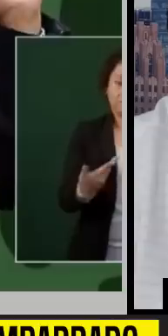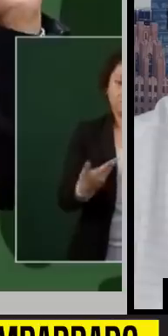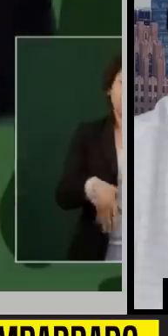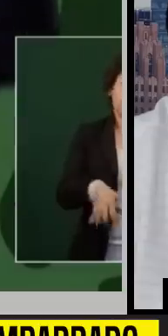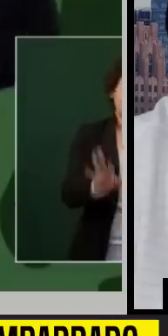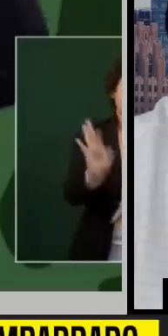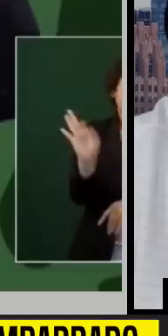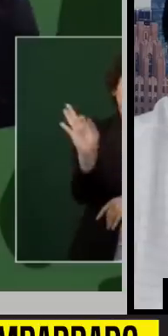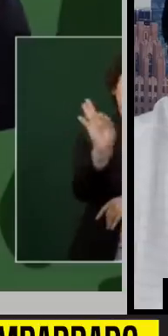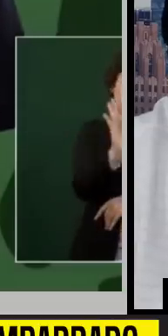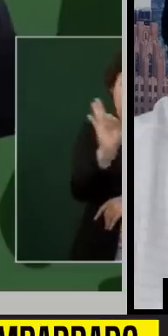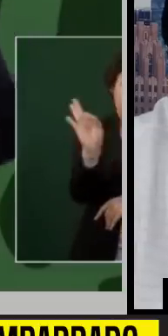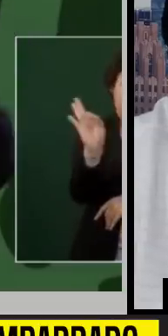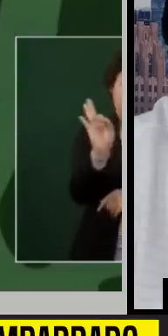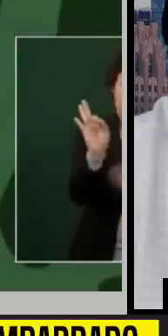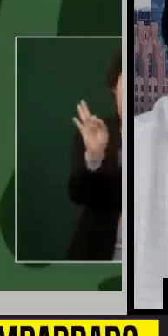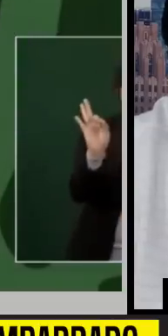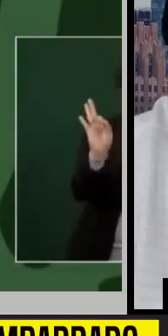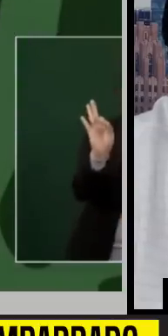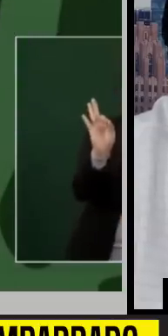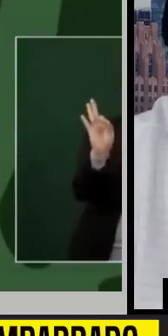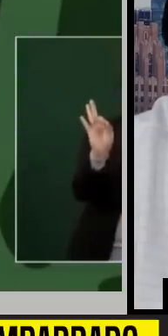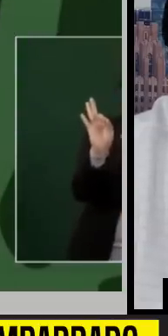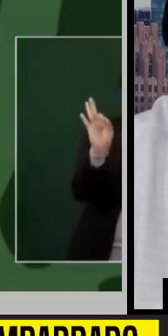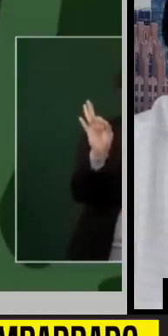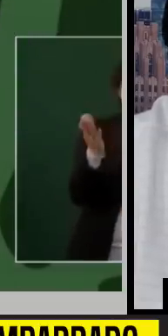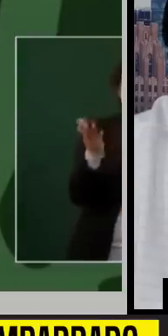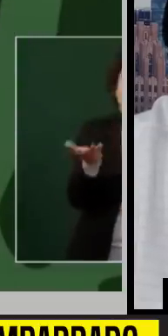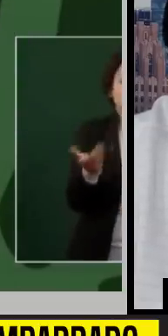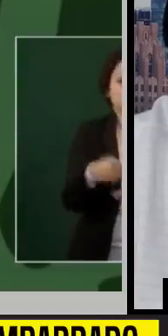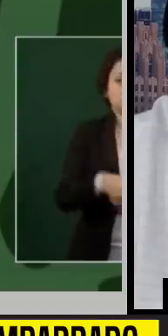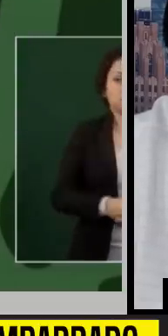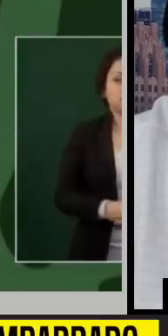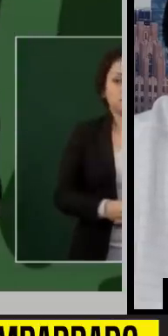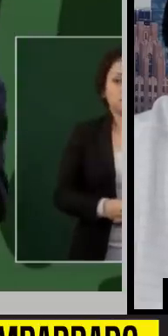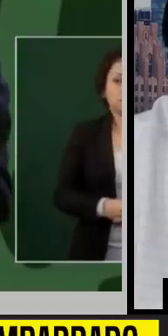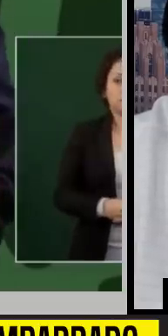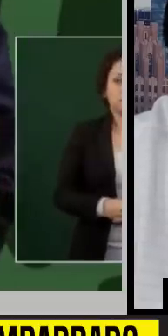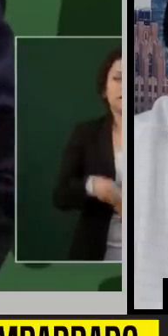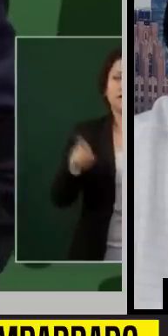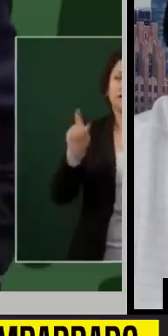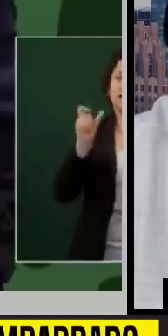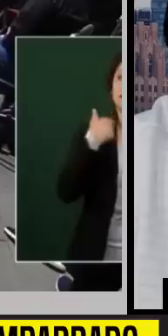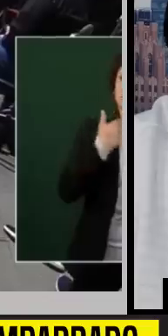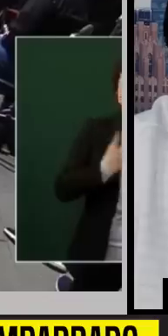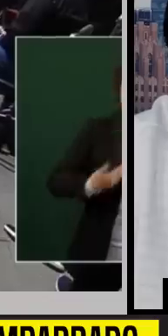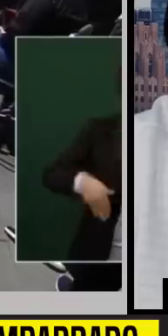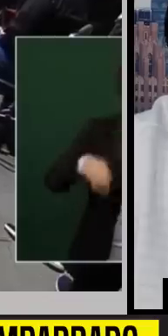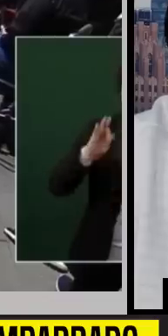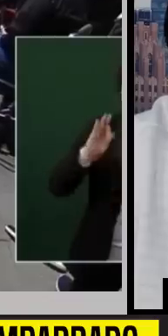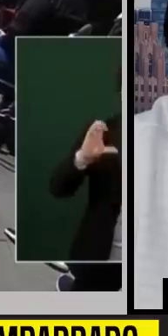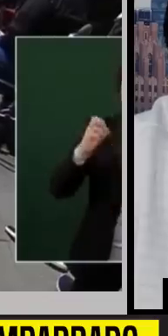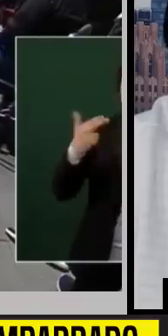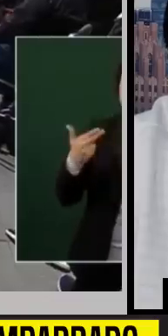Entonces qué tiene que ver Felipe Calderón Pues nada